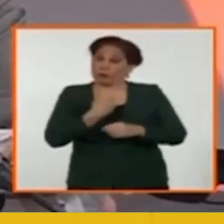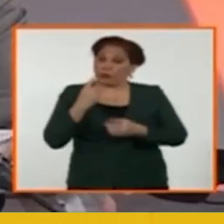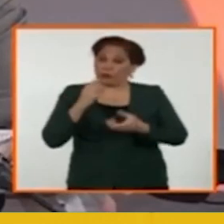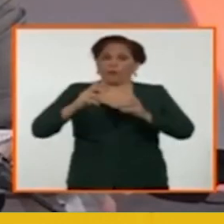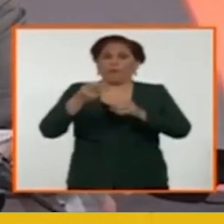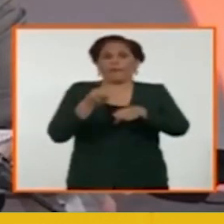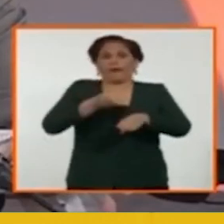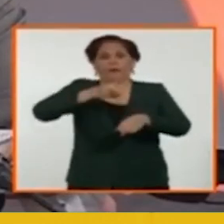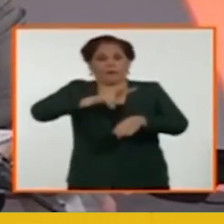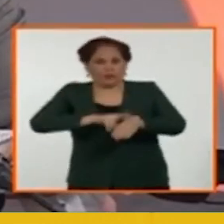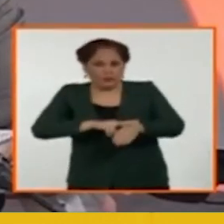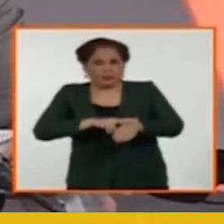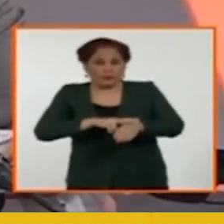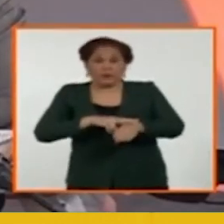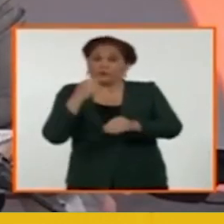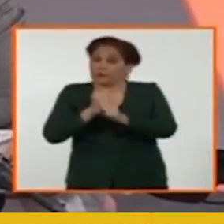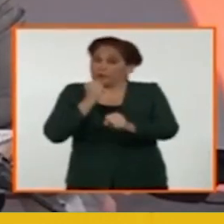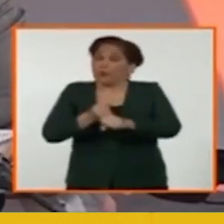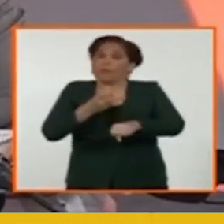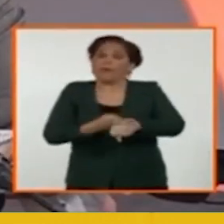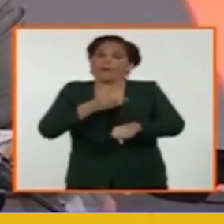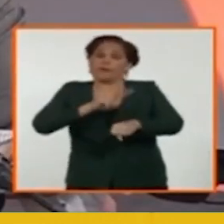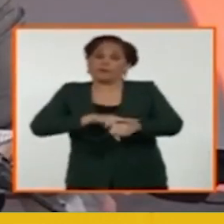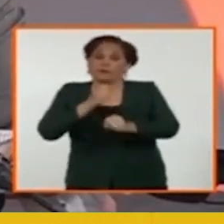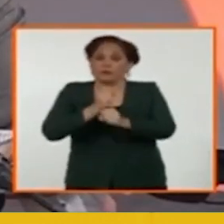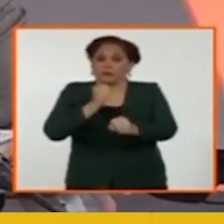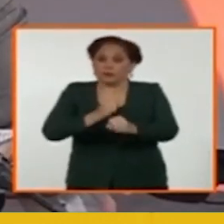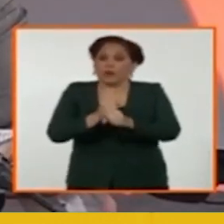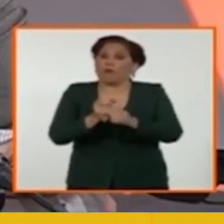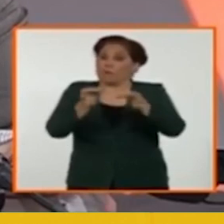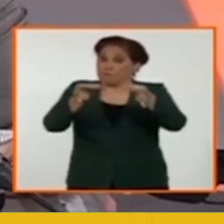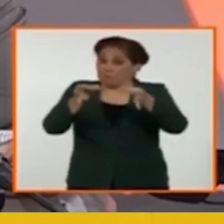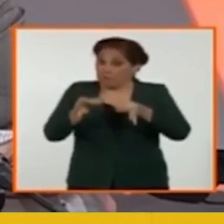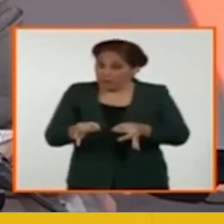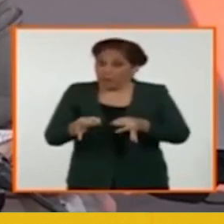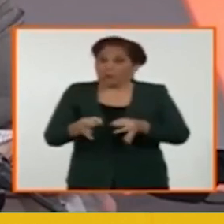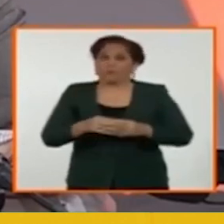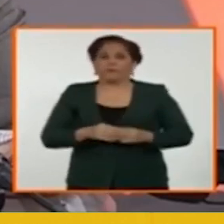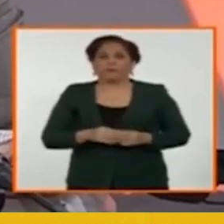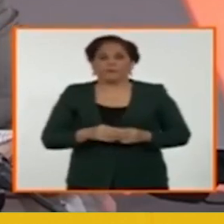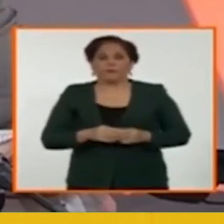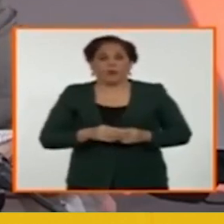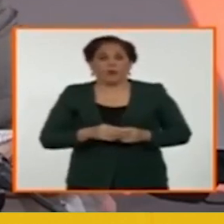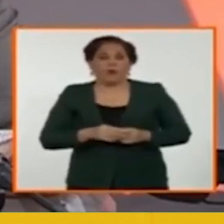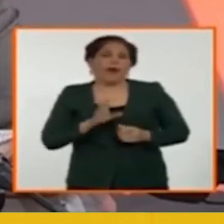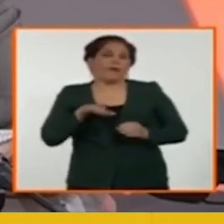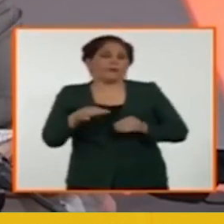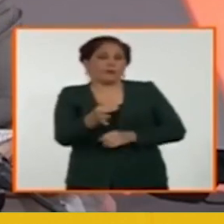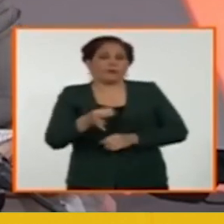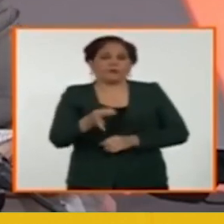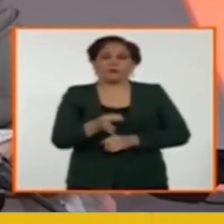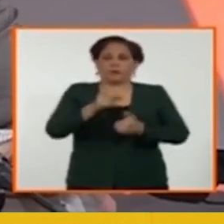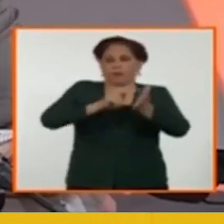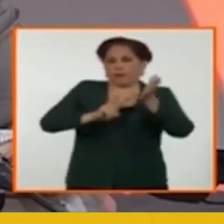habido una actividad, una labor de prevención que ha estado enmarcada en la nación, en la provincia, en el municipio, los